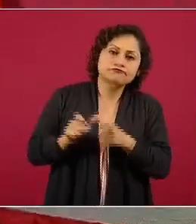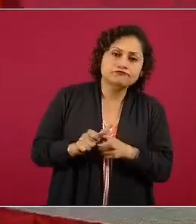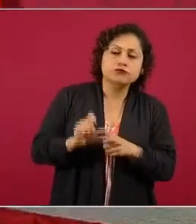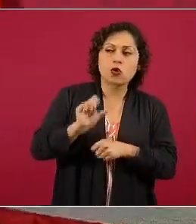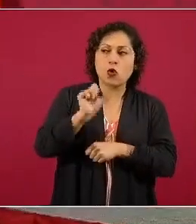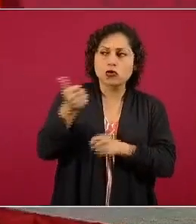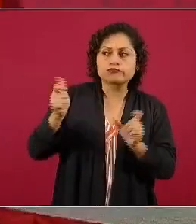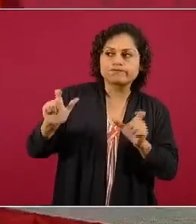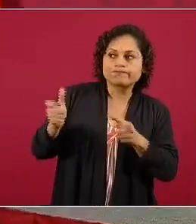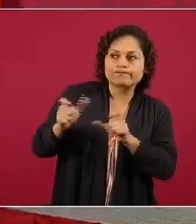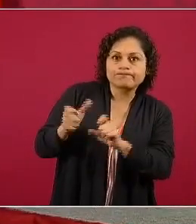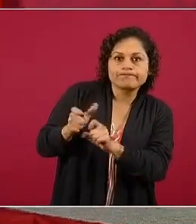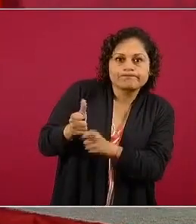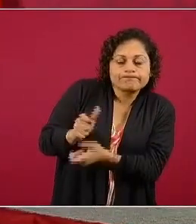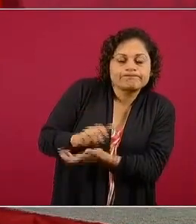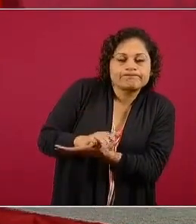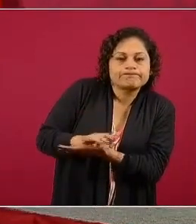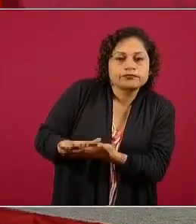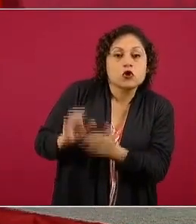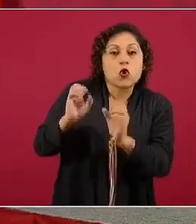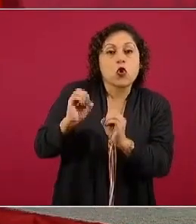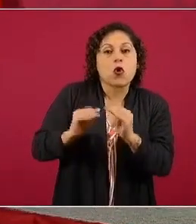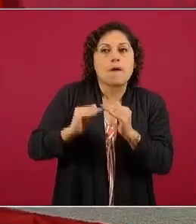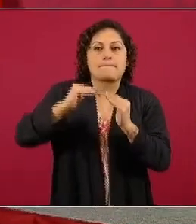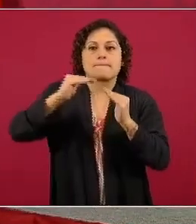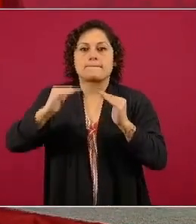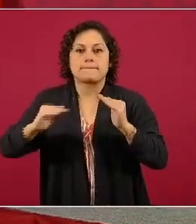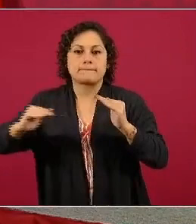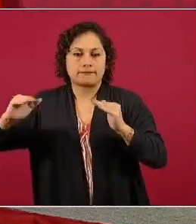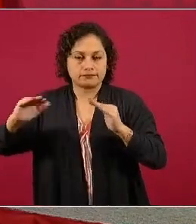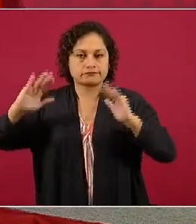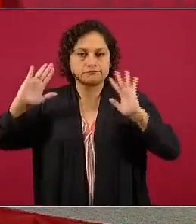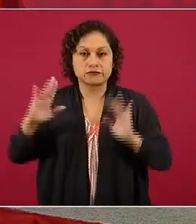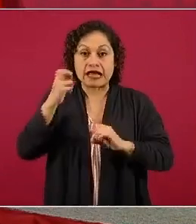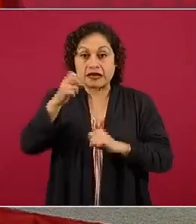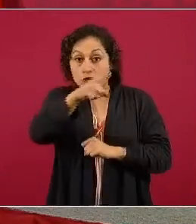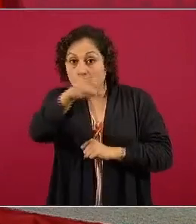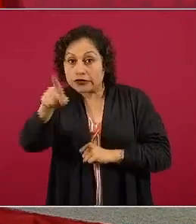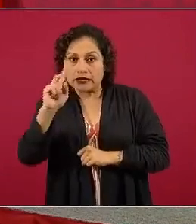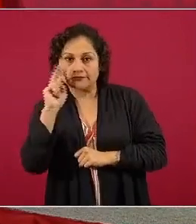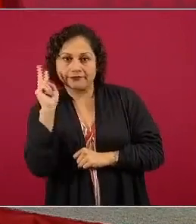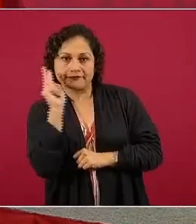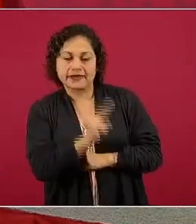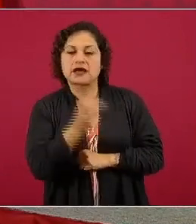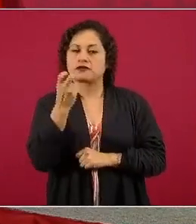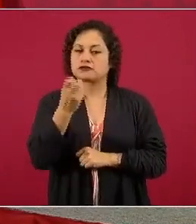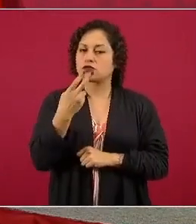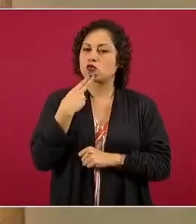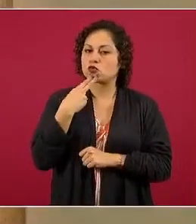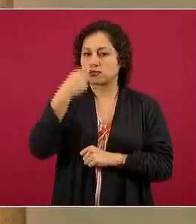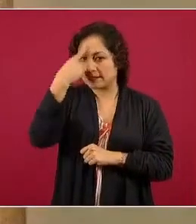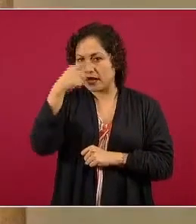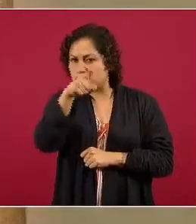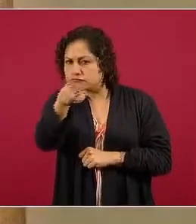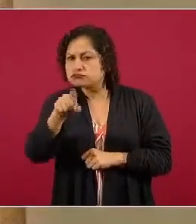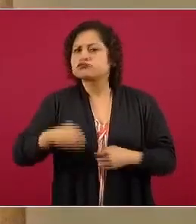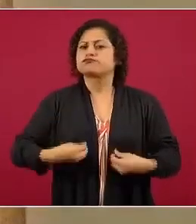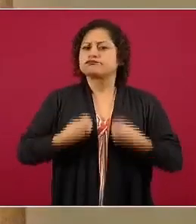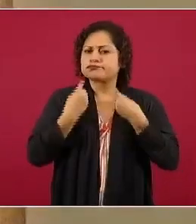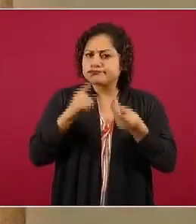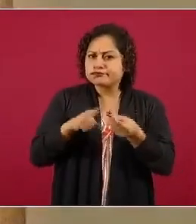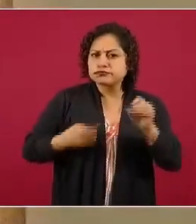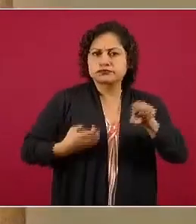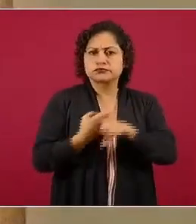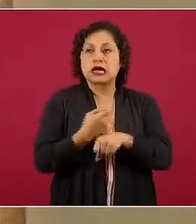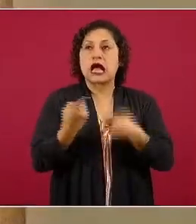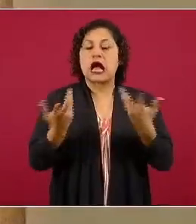que están en el valle, y esto es útil para que en cada una de las entidades, las personas que viven en esa entidad se den cuenta de